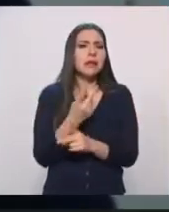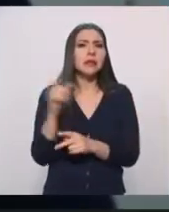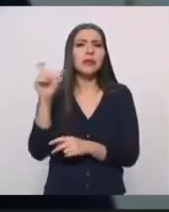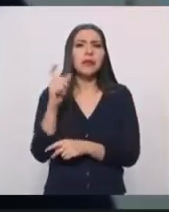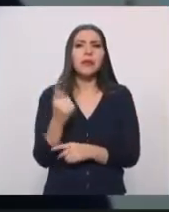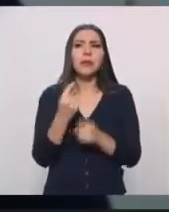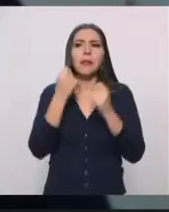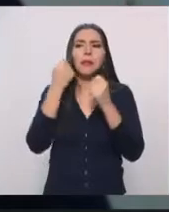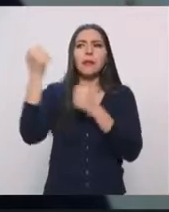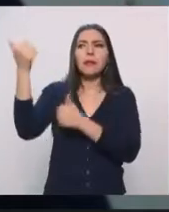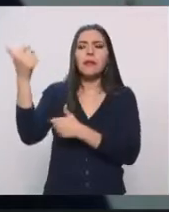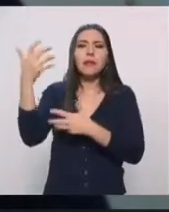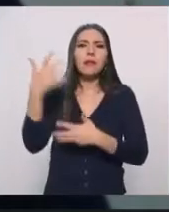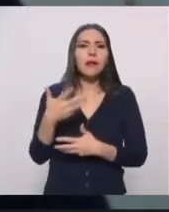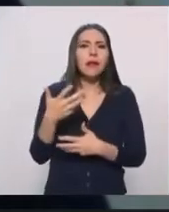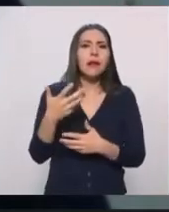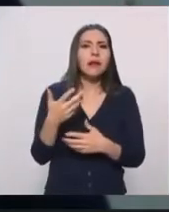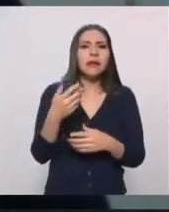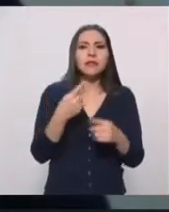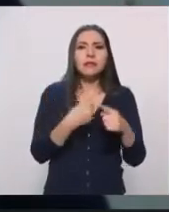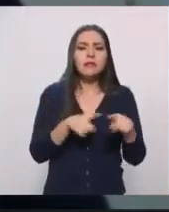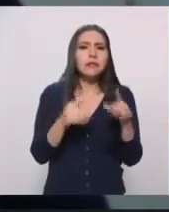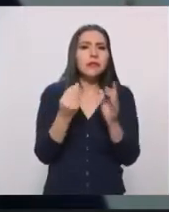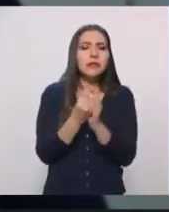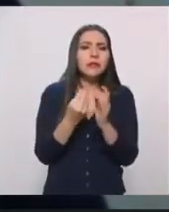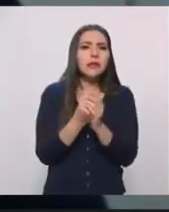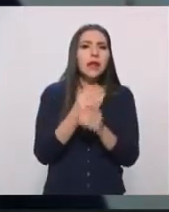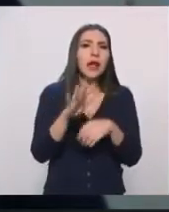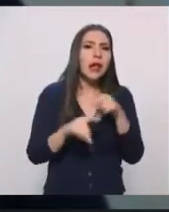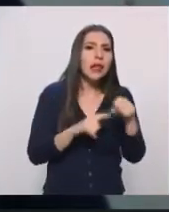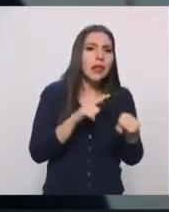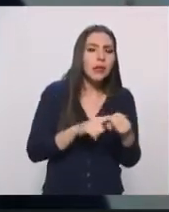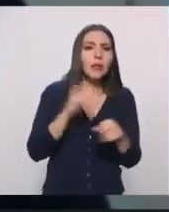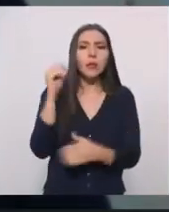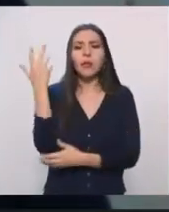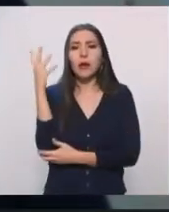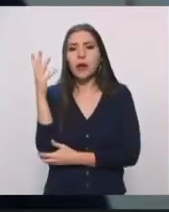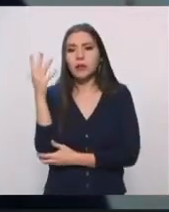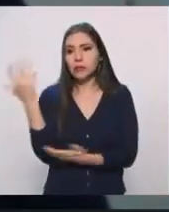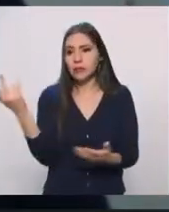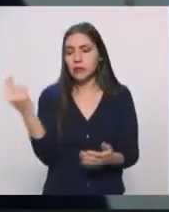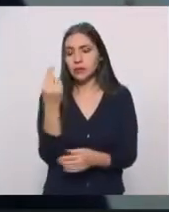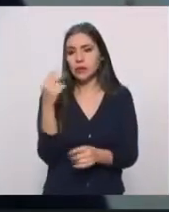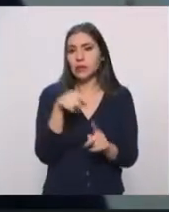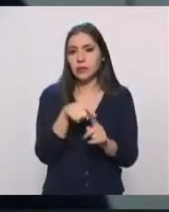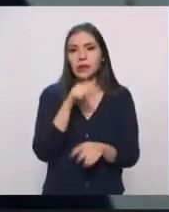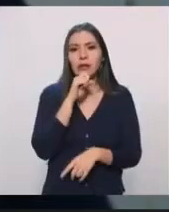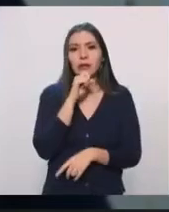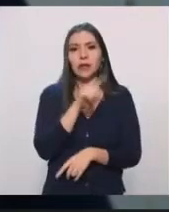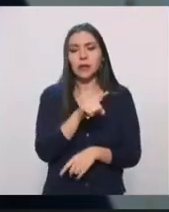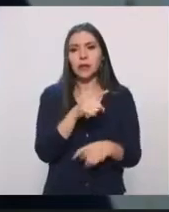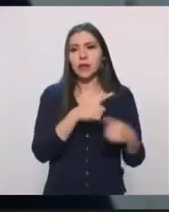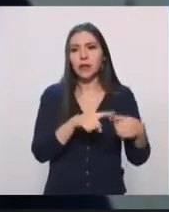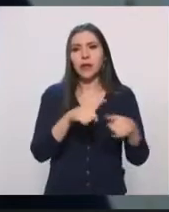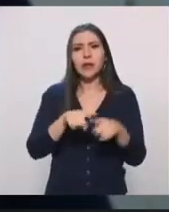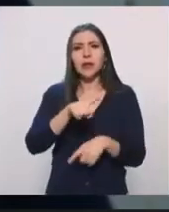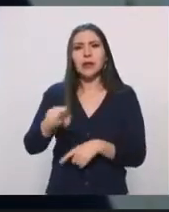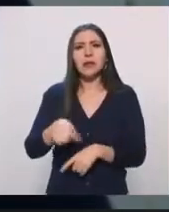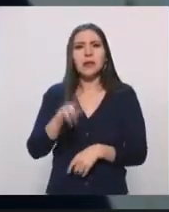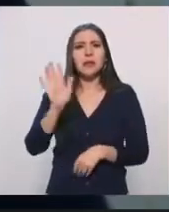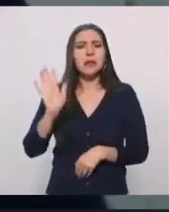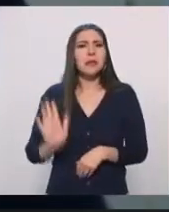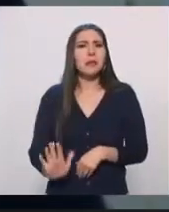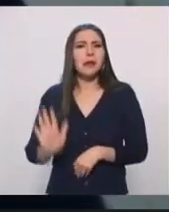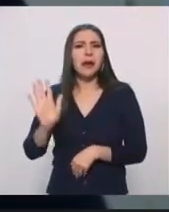de animales. Ese es otro programa que podemos hacer. Ahí también tenemos unas situaciones pues que parecen incluso